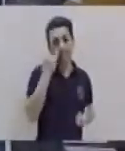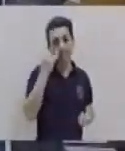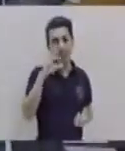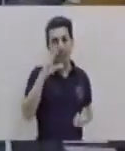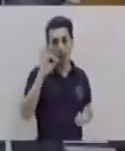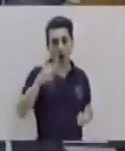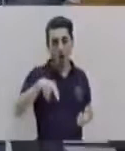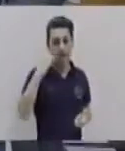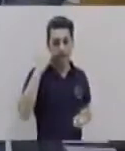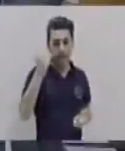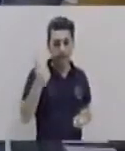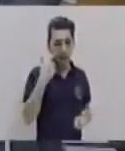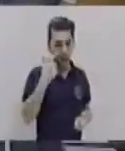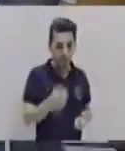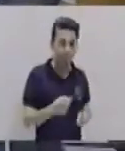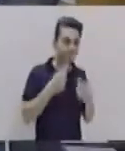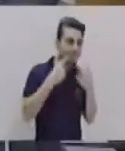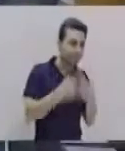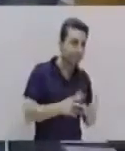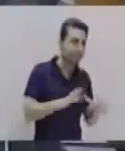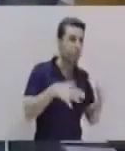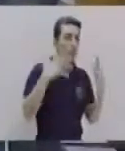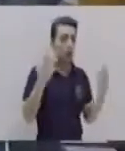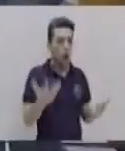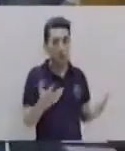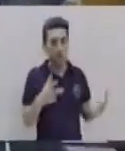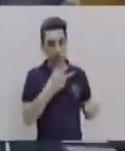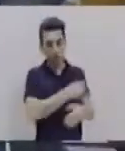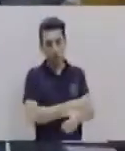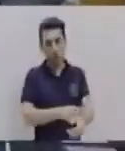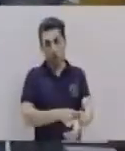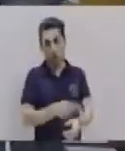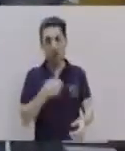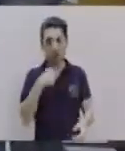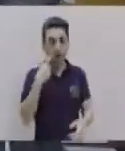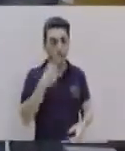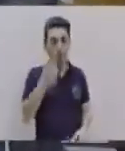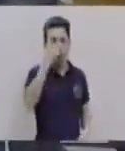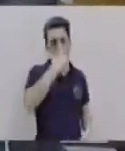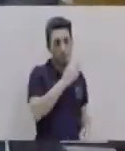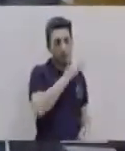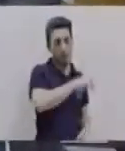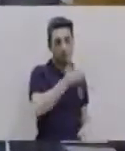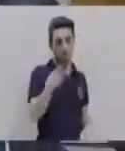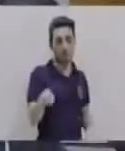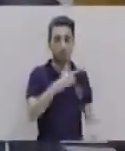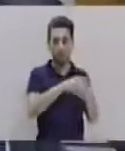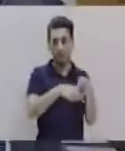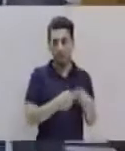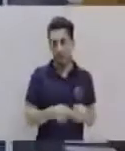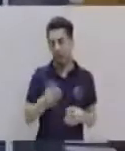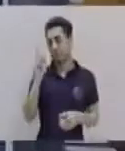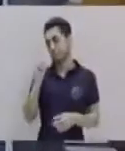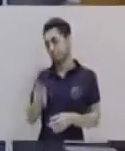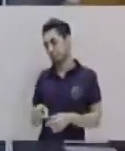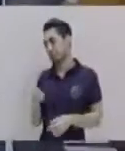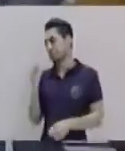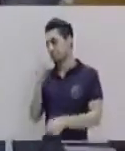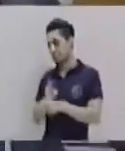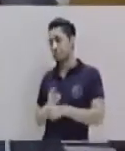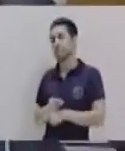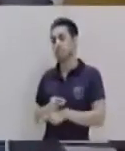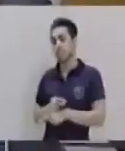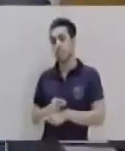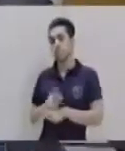irónica, él les presenta el resultado de la historia, que al final, podemos decir, fue culpa de ambas familias. Definitivamente.